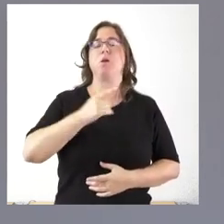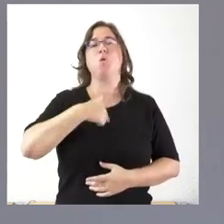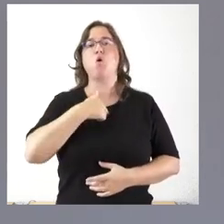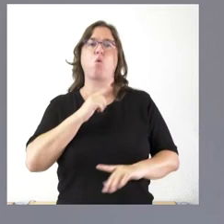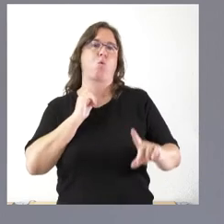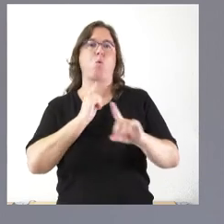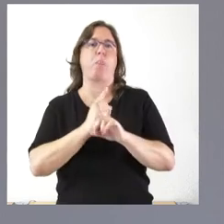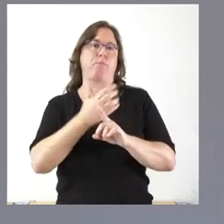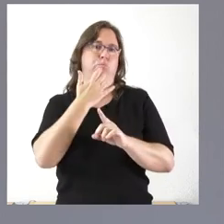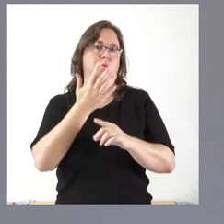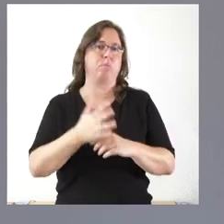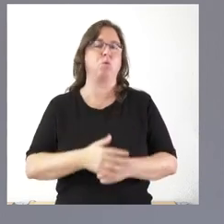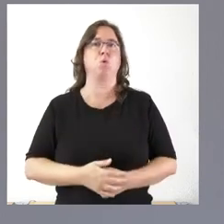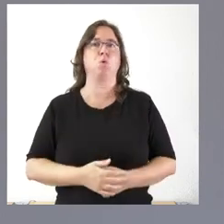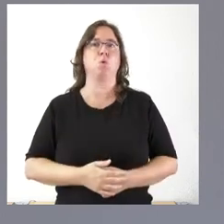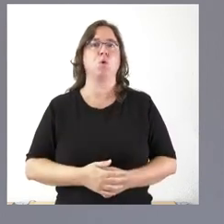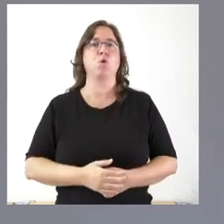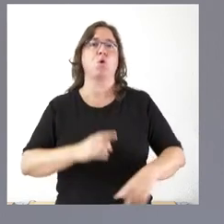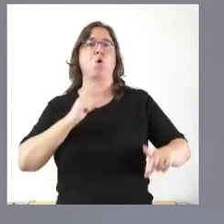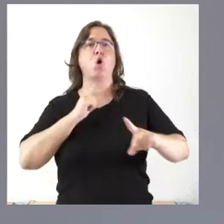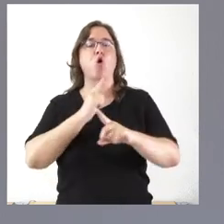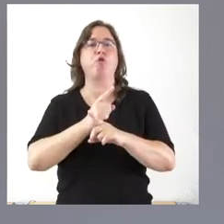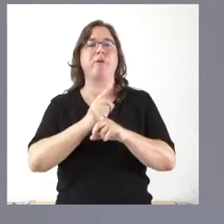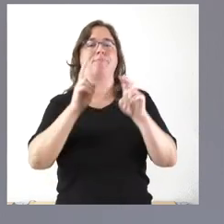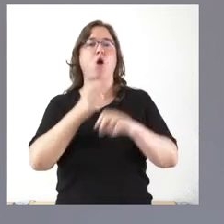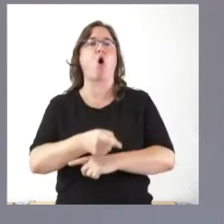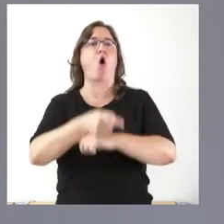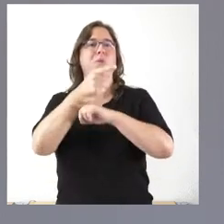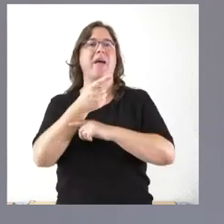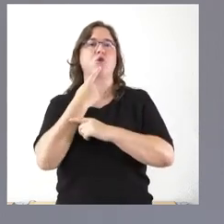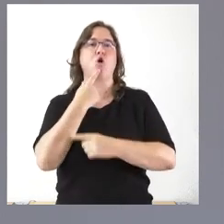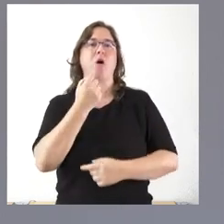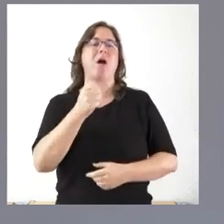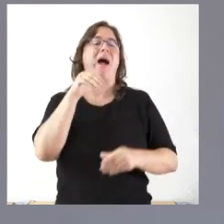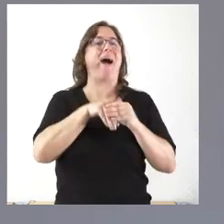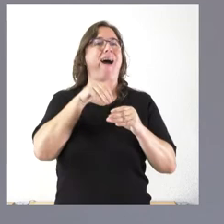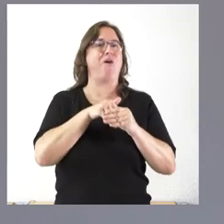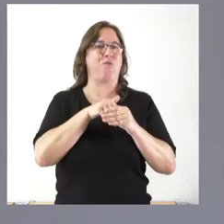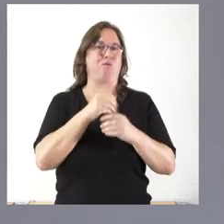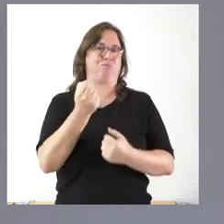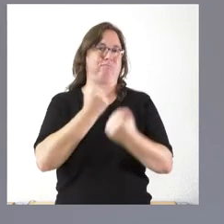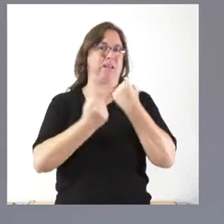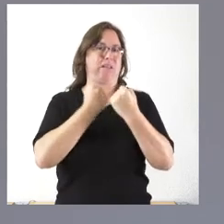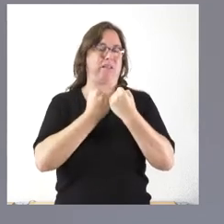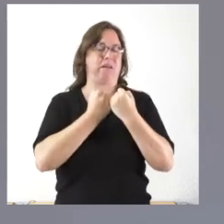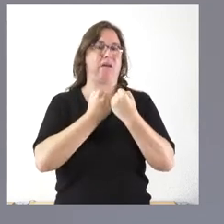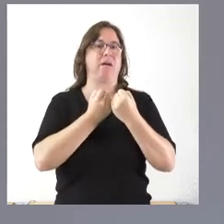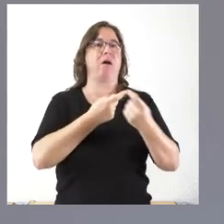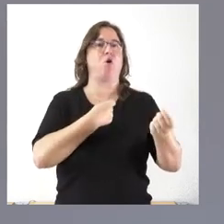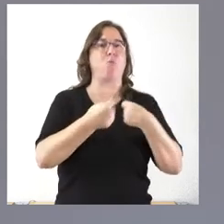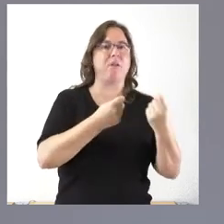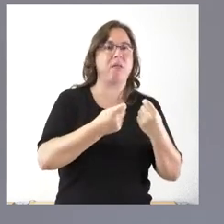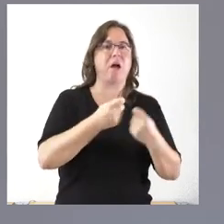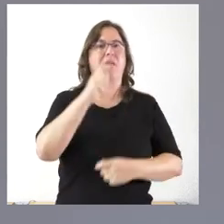opuesto a que la obligación del ahorro energético sobre comerciantes y sobre turismo sea por la vía